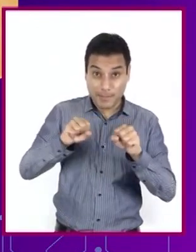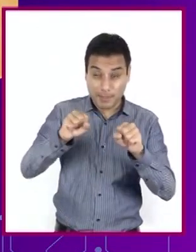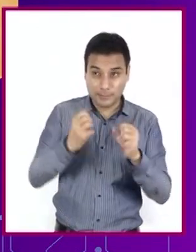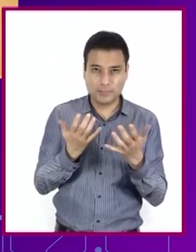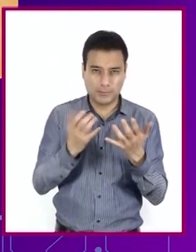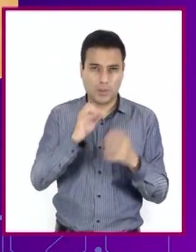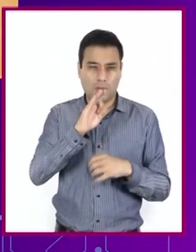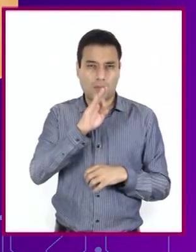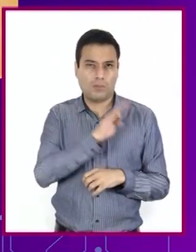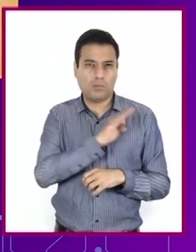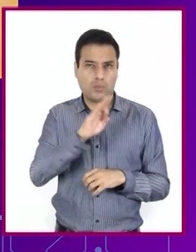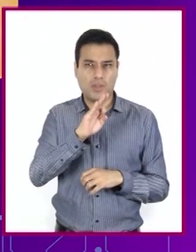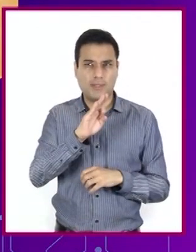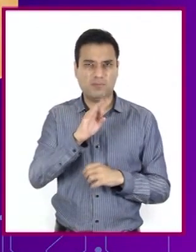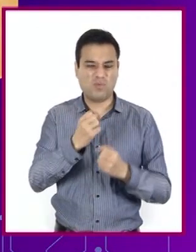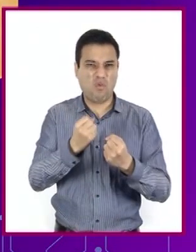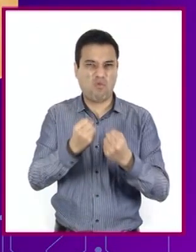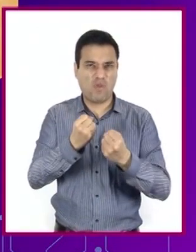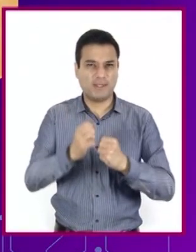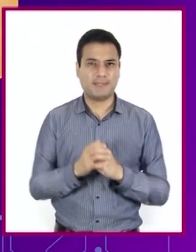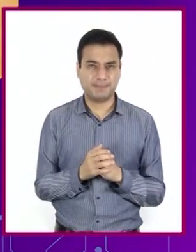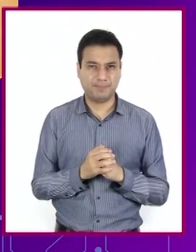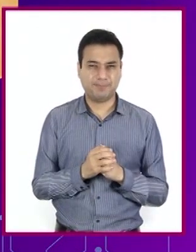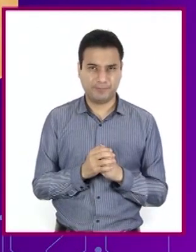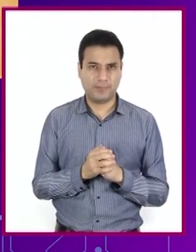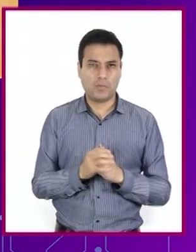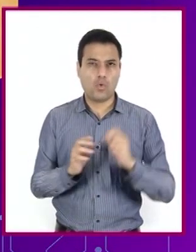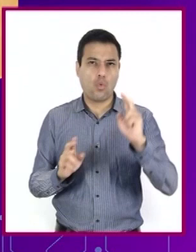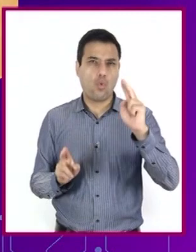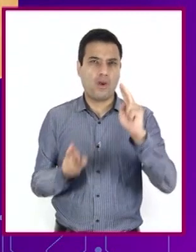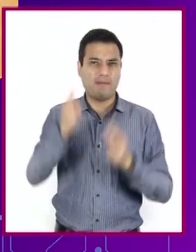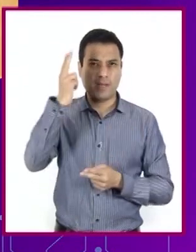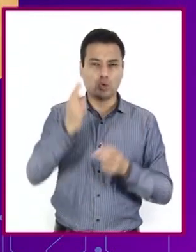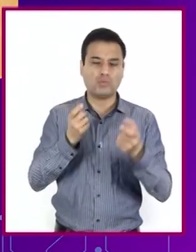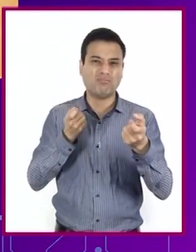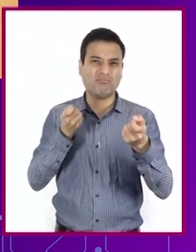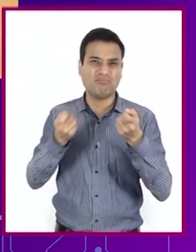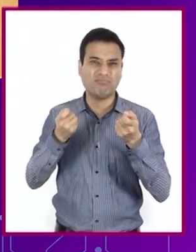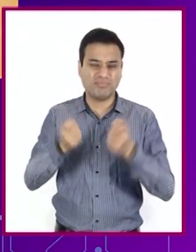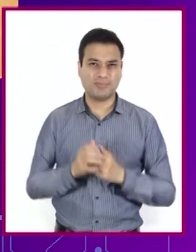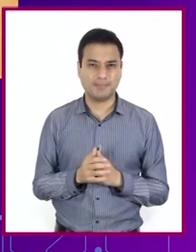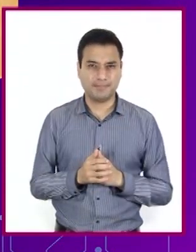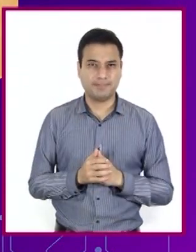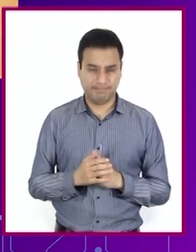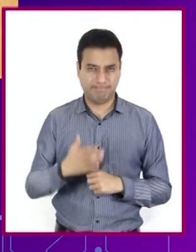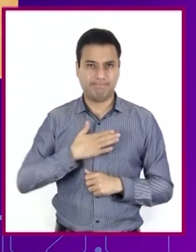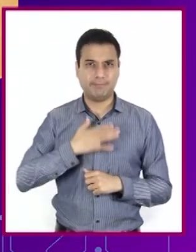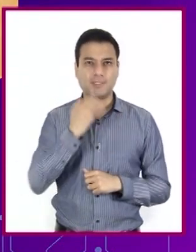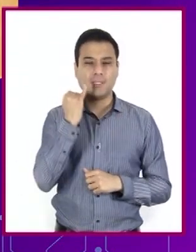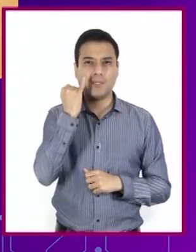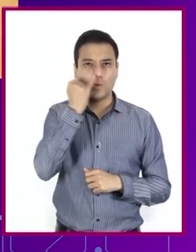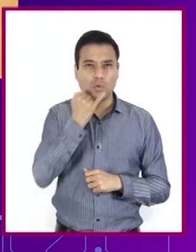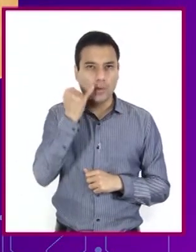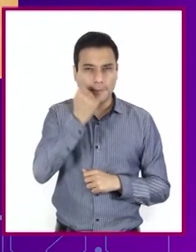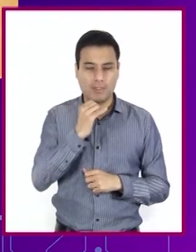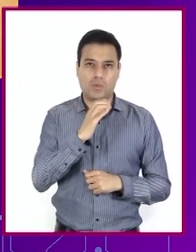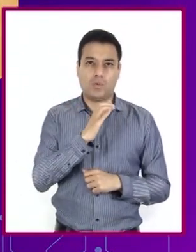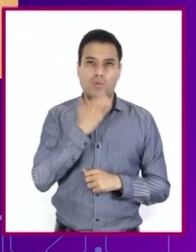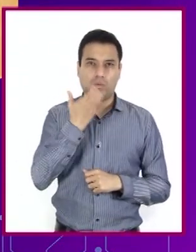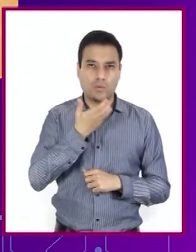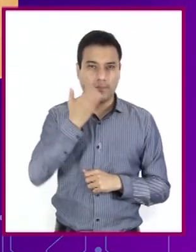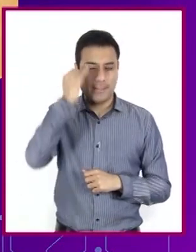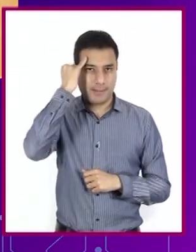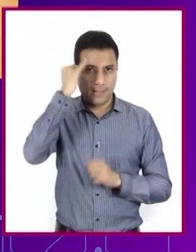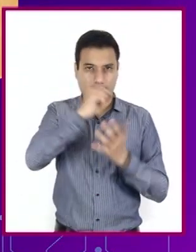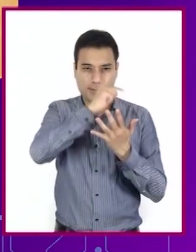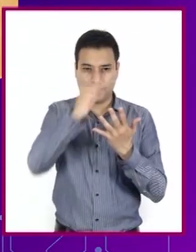de un pueblo. Es la sumisión del universo o de una gran parte de él, a su lengua, a sus costumbres, a sus ideas